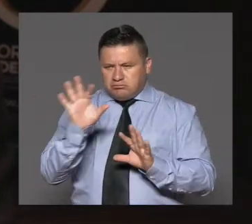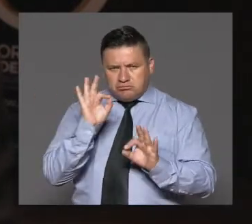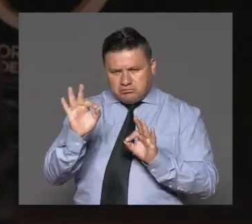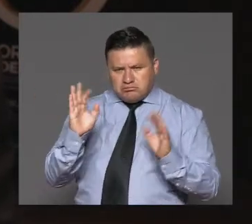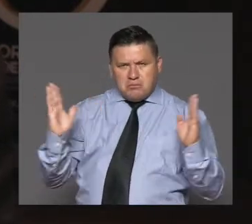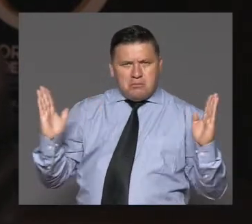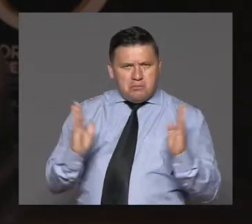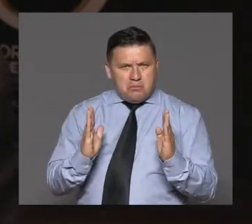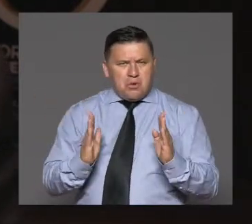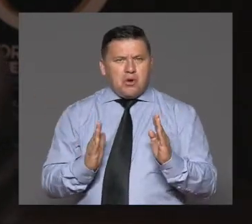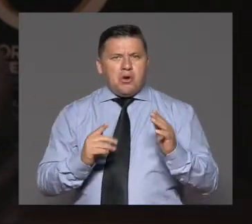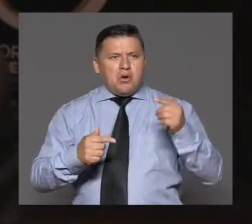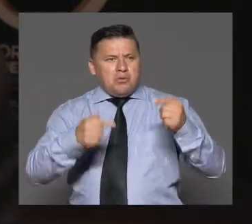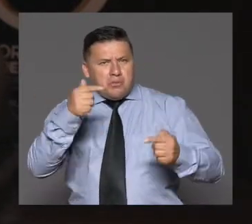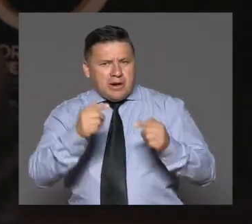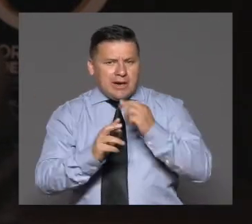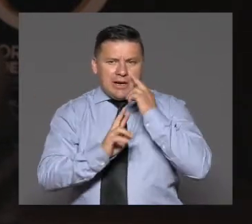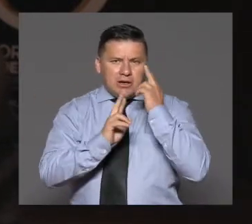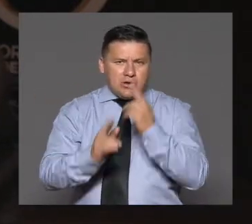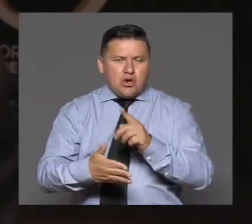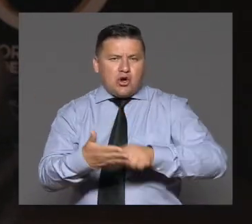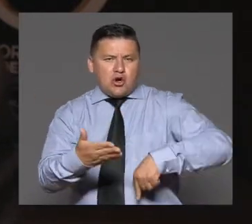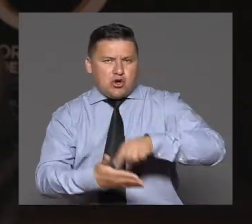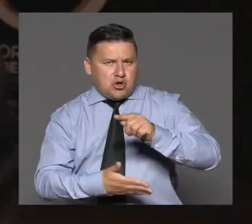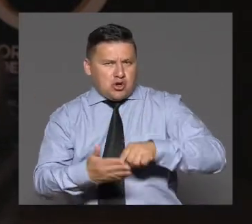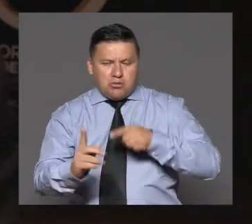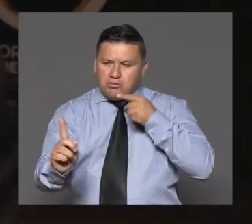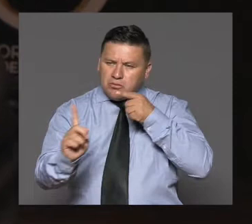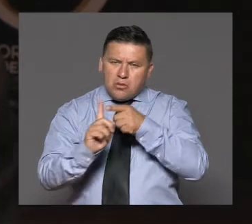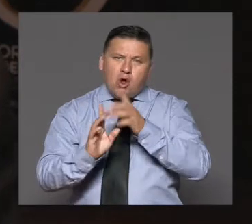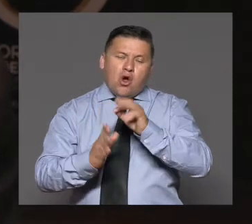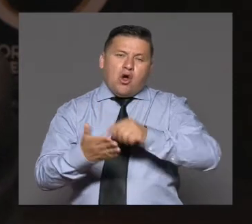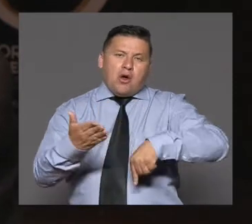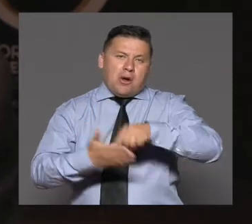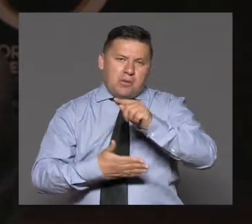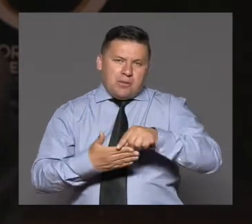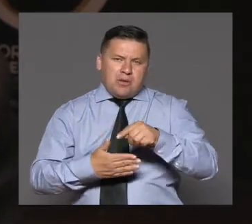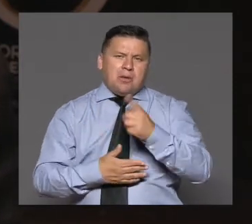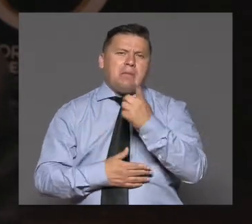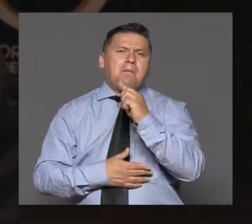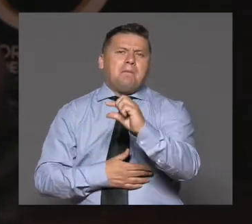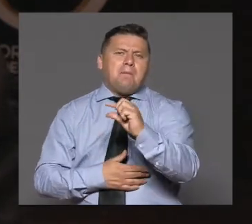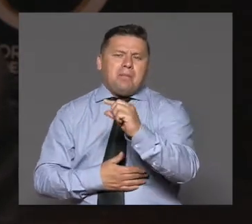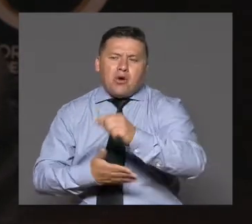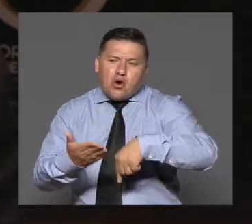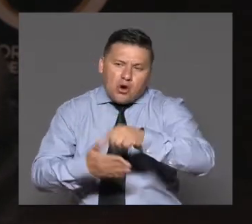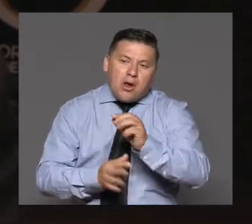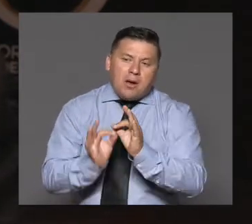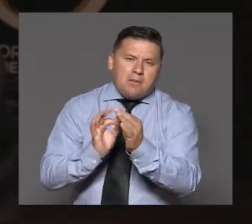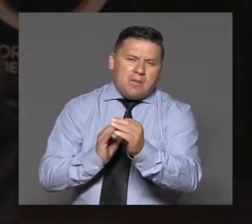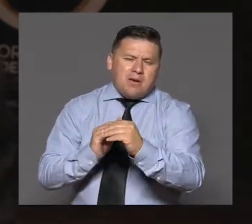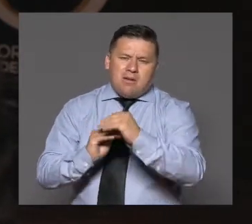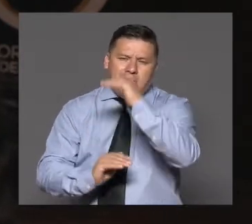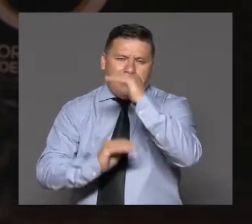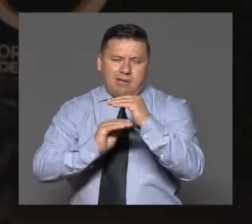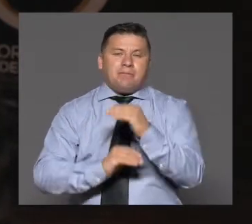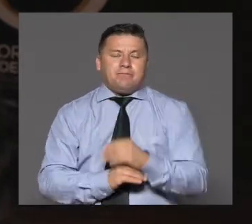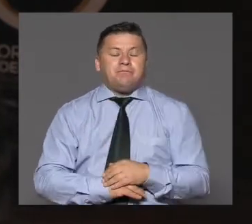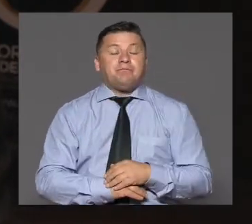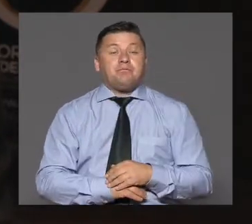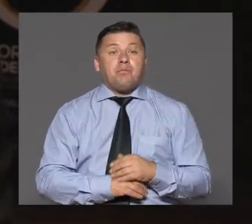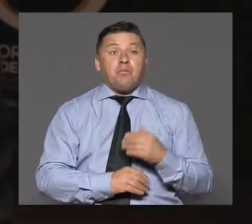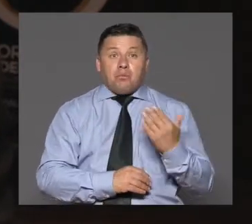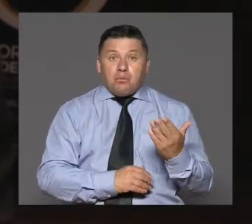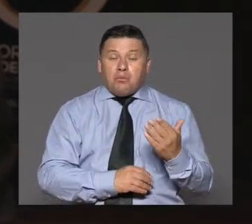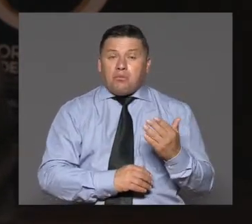abreviada, el concurso de méritos, la contratación directa y la contratación de mínima cuantía. A su vez se celebran por ahí las